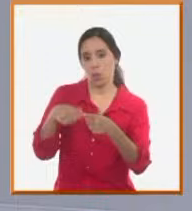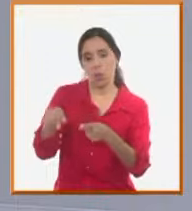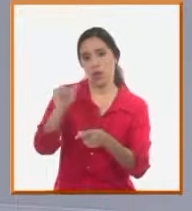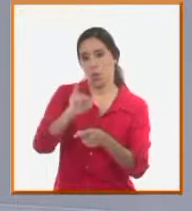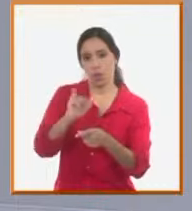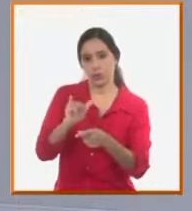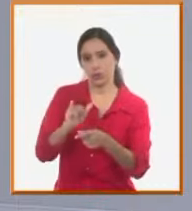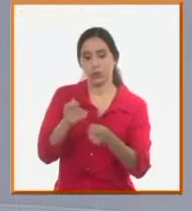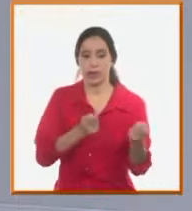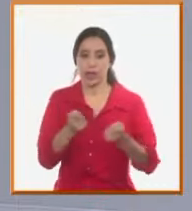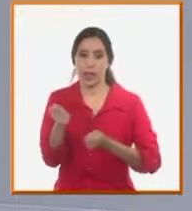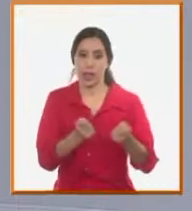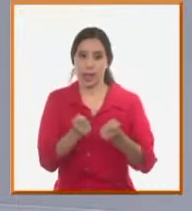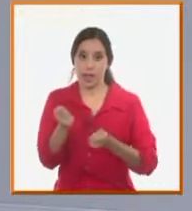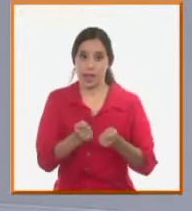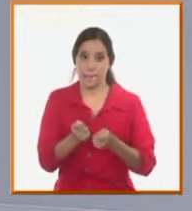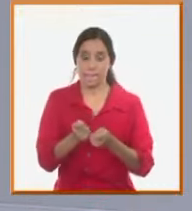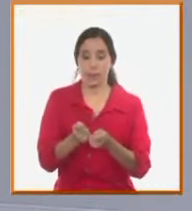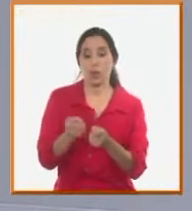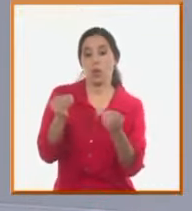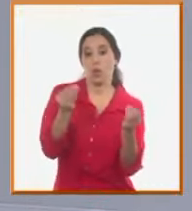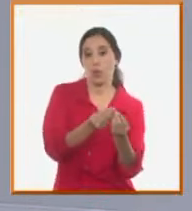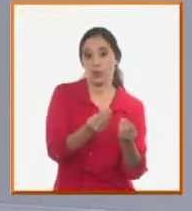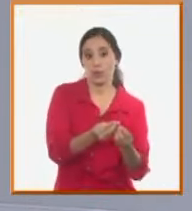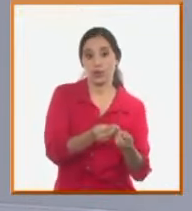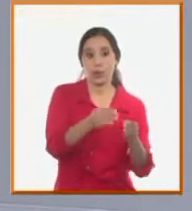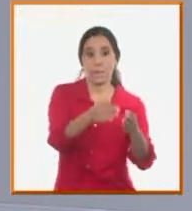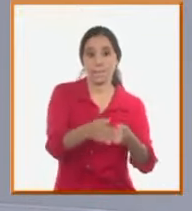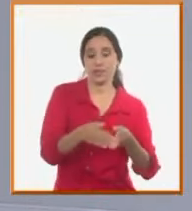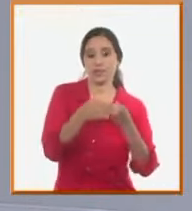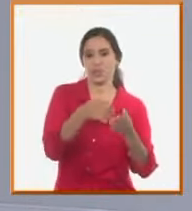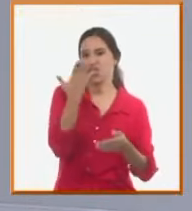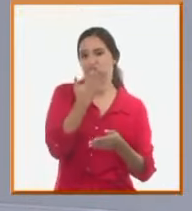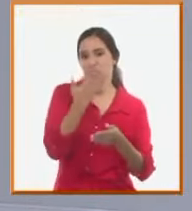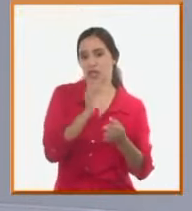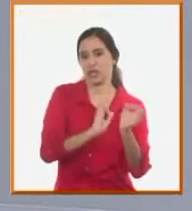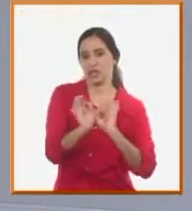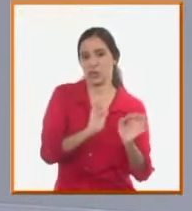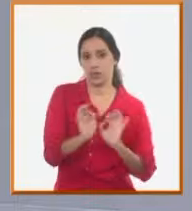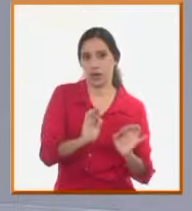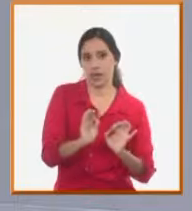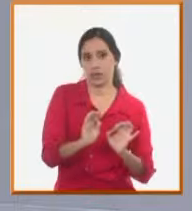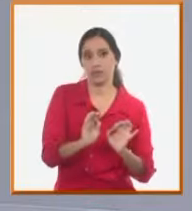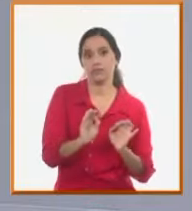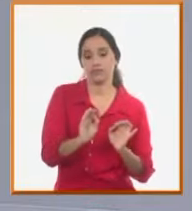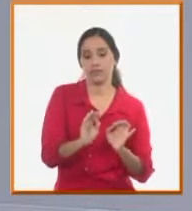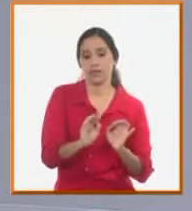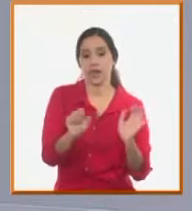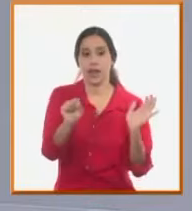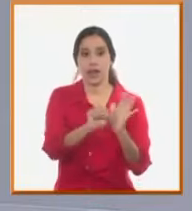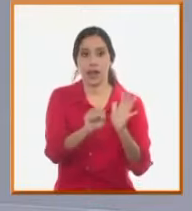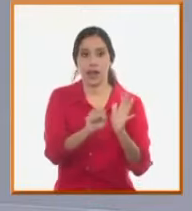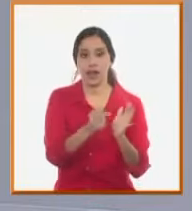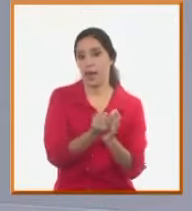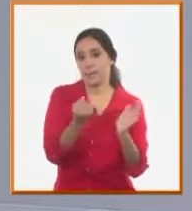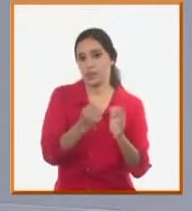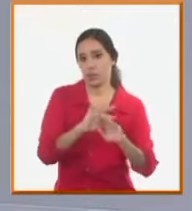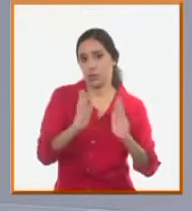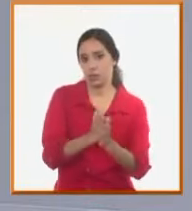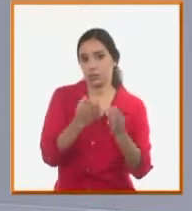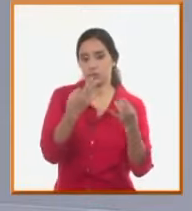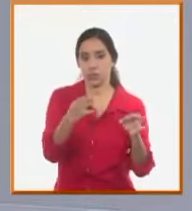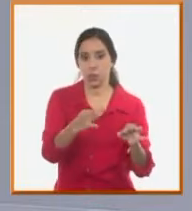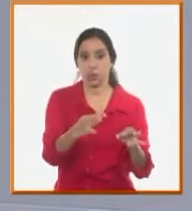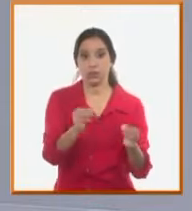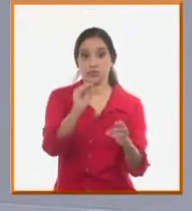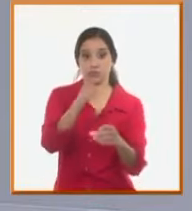mismo ocurre con las embarcaciones. Igual, ¿quién puede asegurarlo? Puede ser el titular del bien o puede ser una persona que en virtud de un contrato